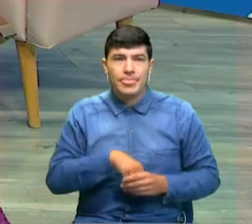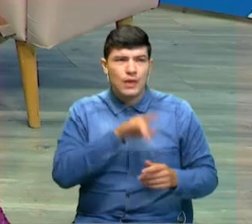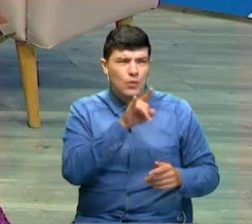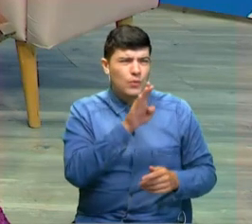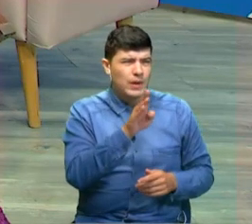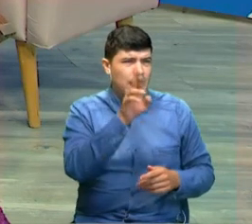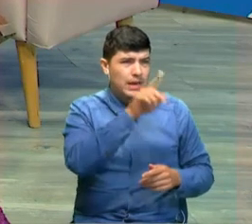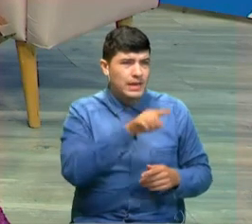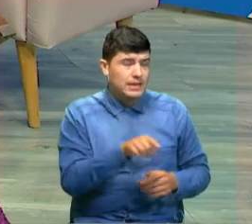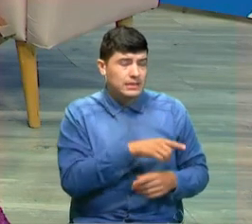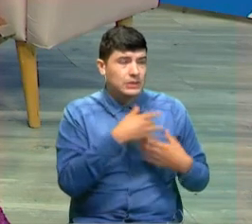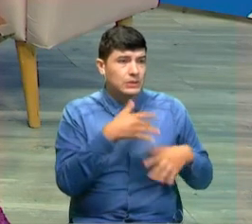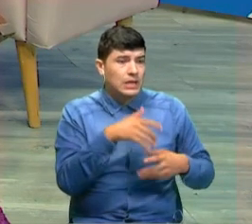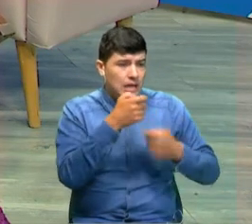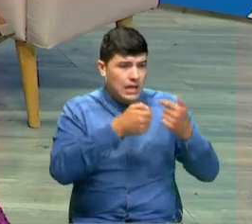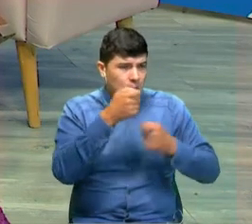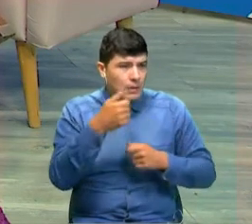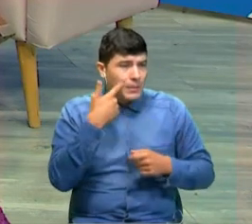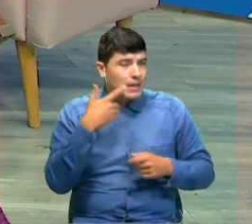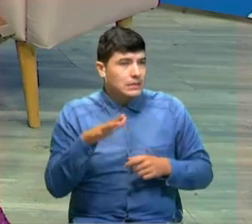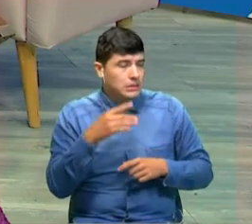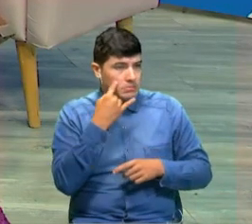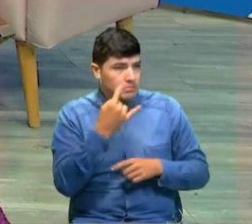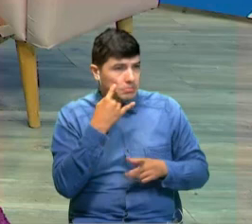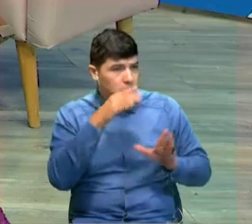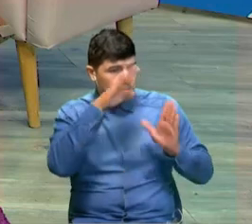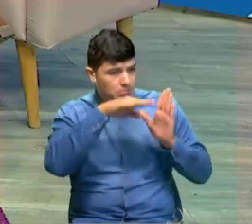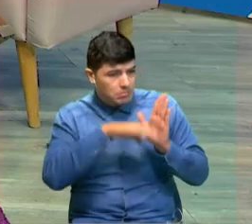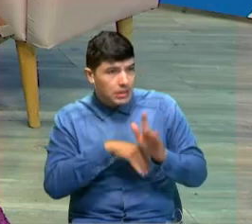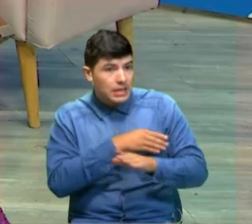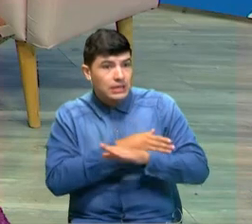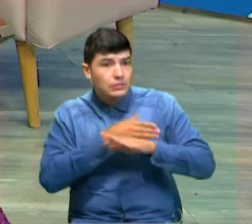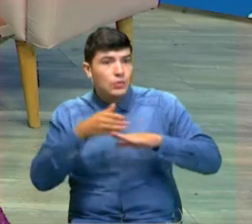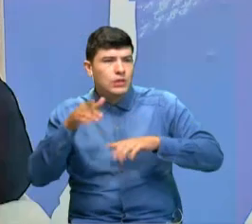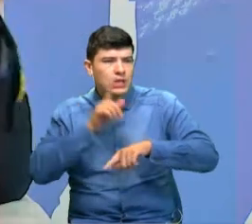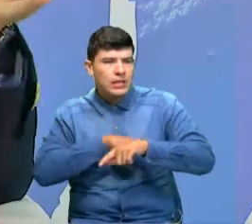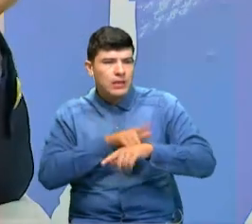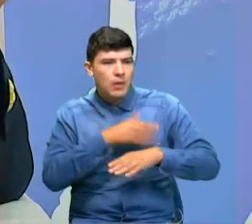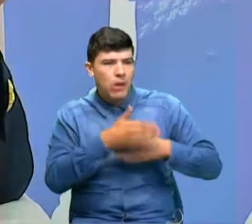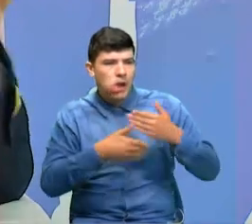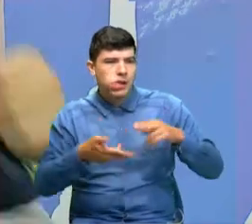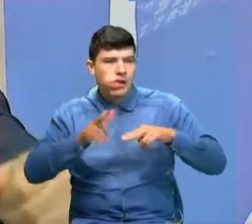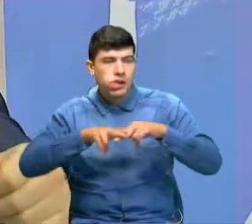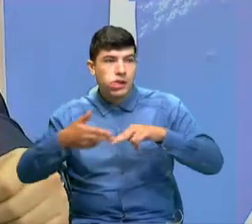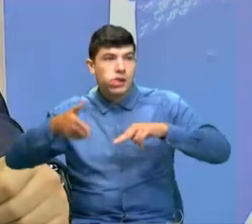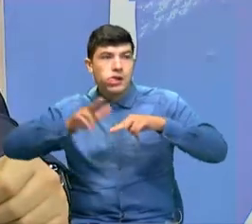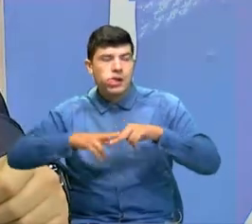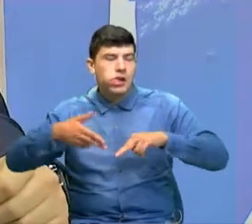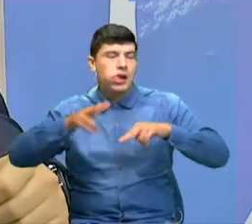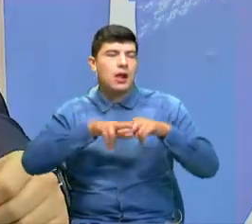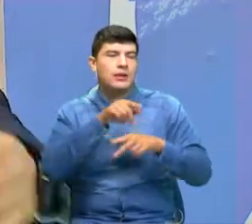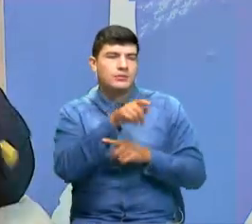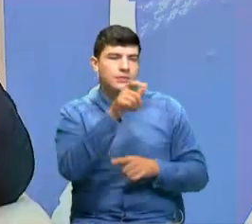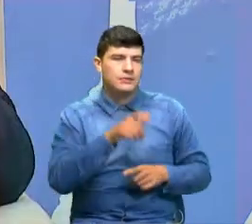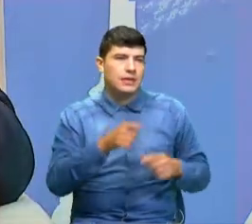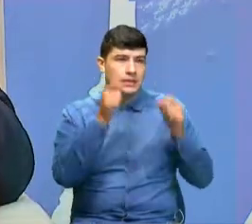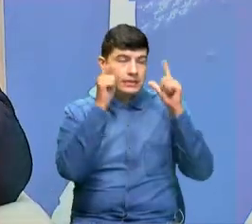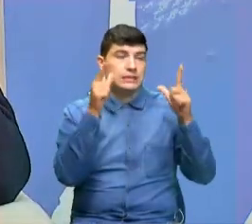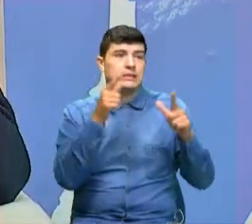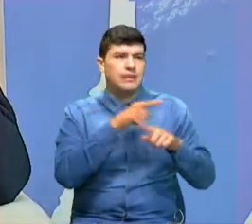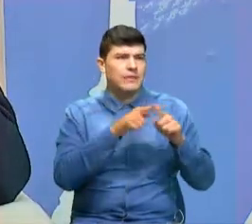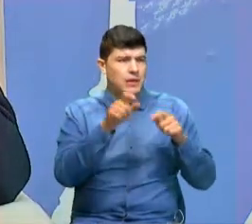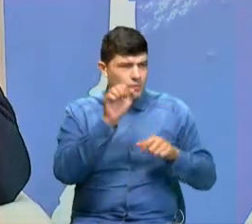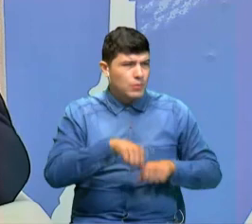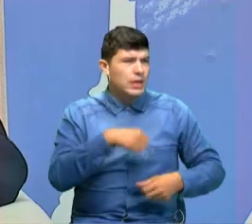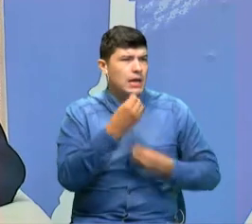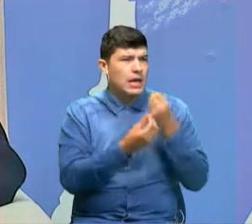de los cálculos iniciales, pues puede parecer interesante, y posteriormente, al pasar el tiempo, tiene sorpresas como las que nos manifiesta doña Ruth. ¿Hay algo que se pueda